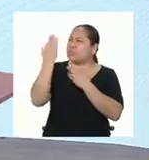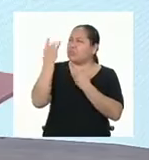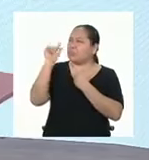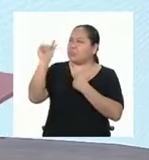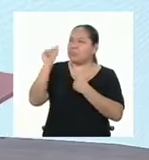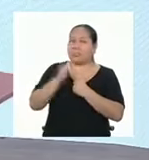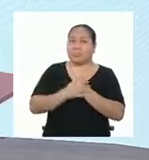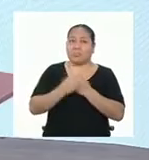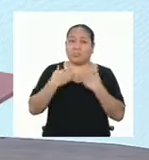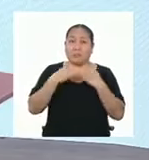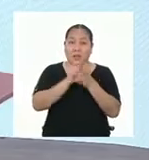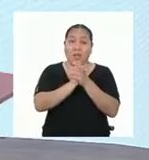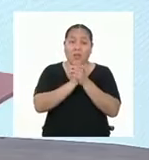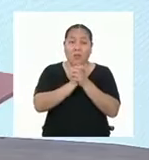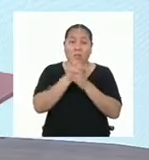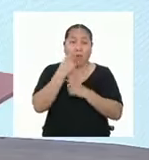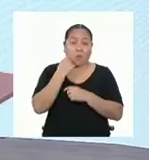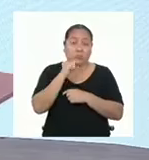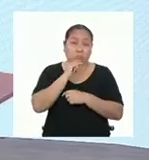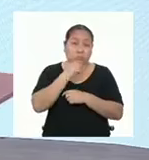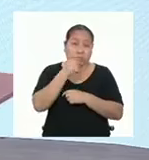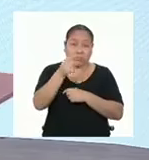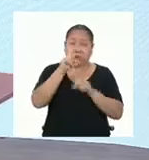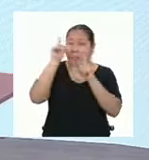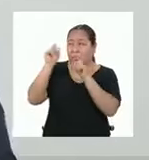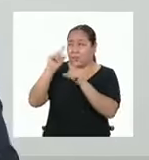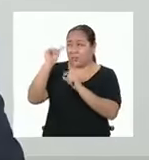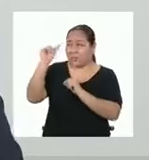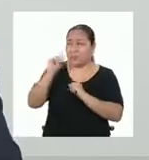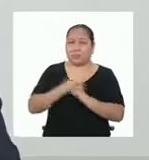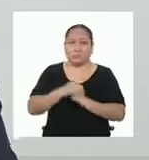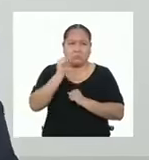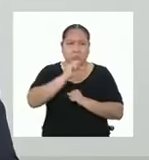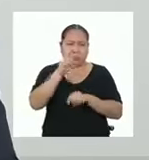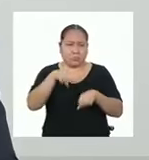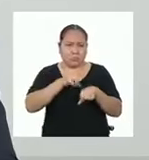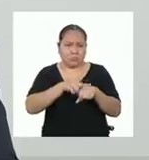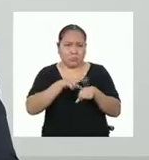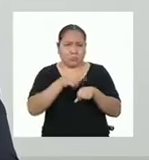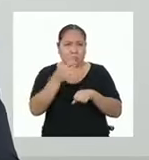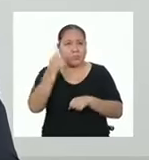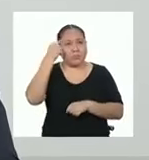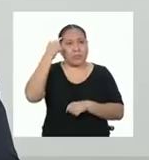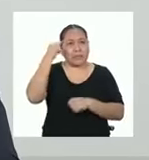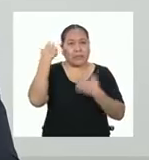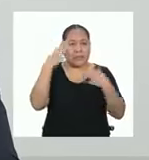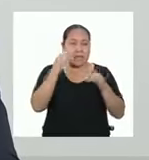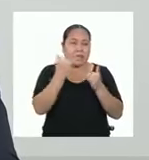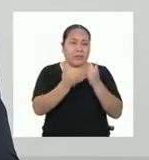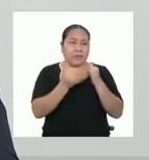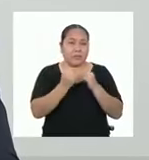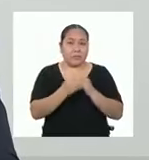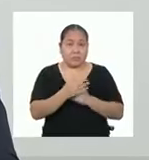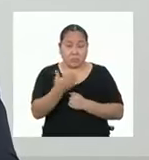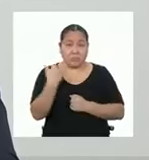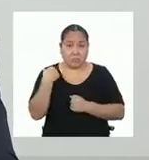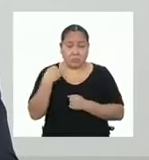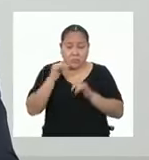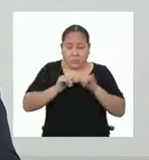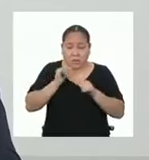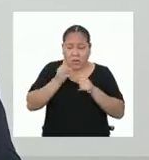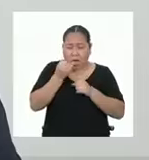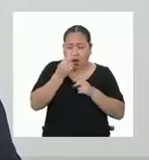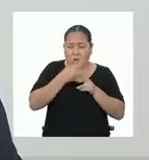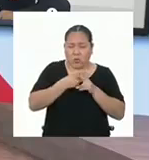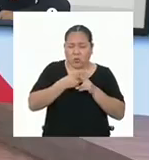Tengo unas amigas y amigos que tienen unas preguntas para usted Sí, claro Pensé que ya habíamos terminado Pero puedo quedarme